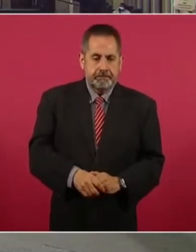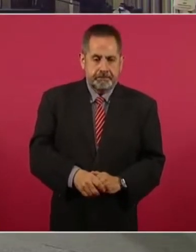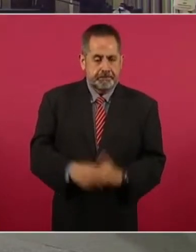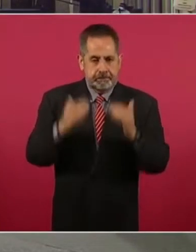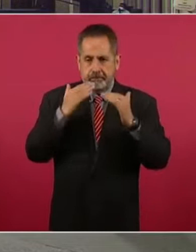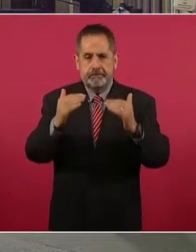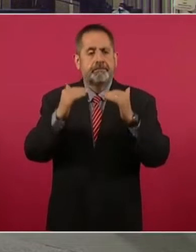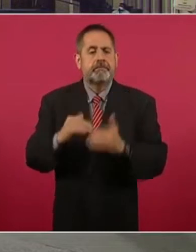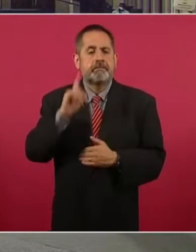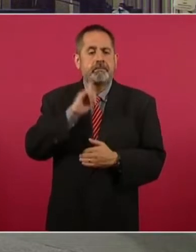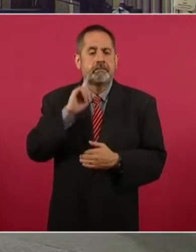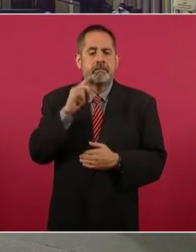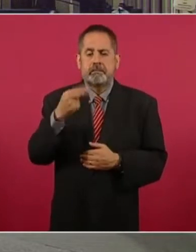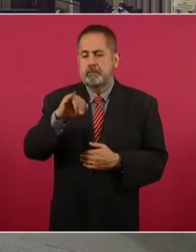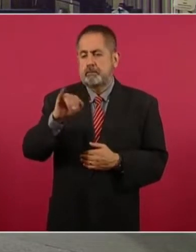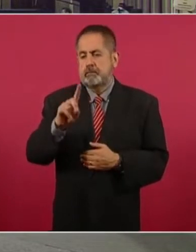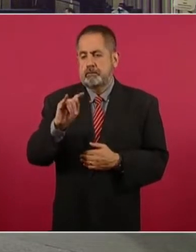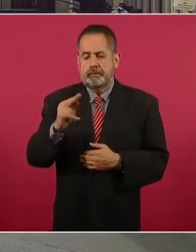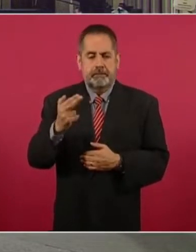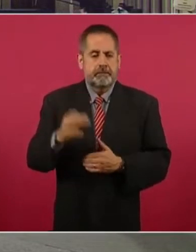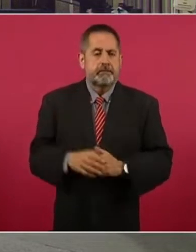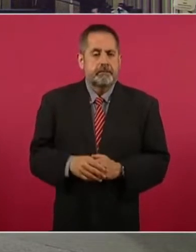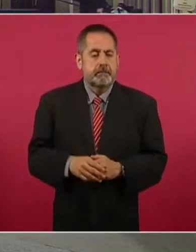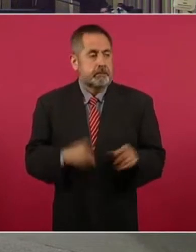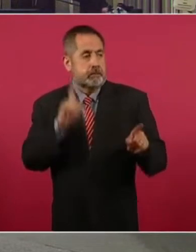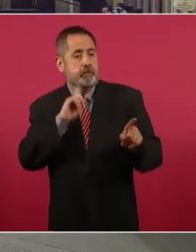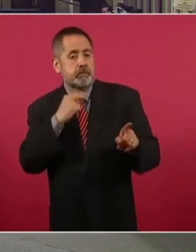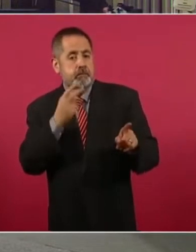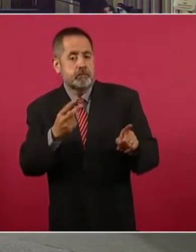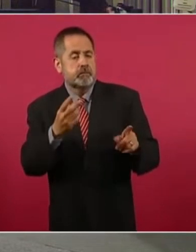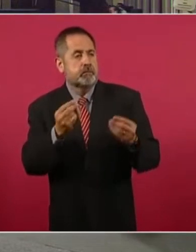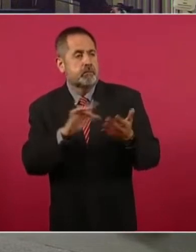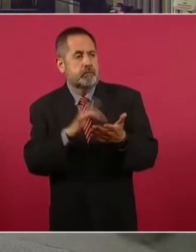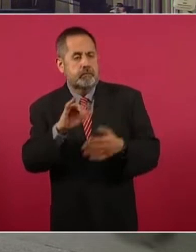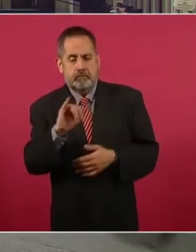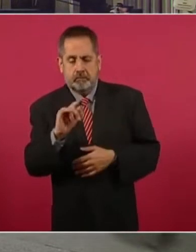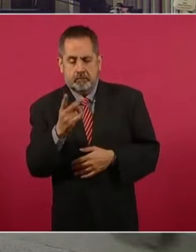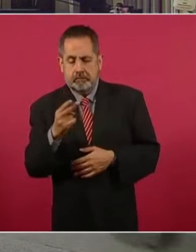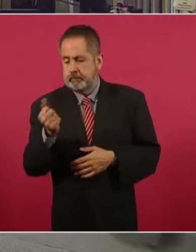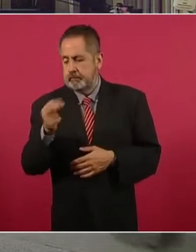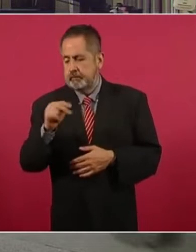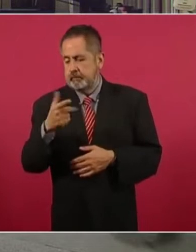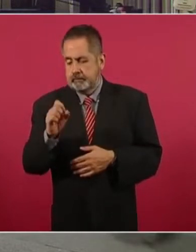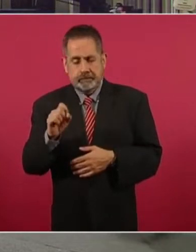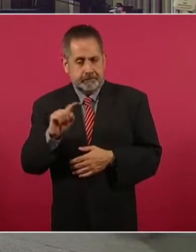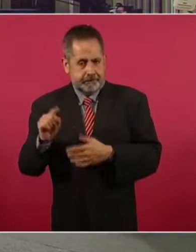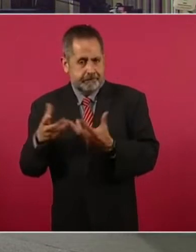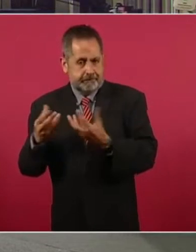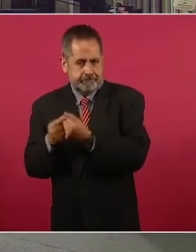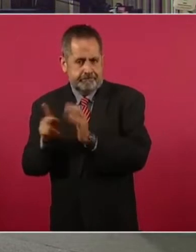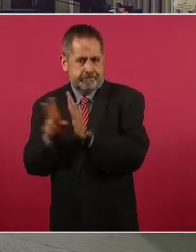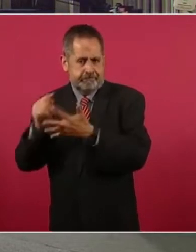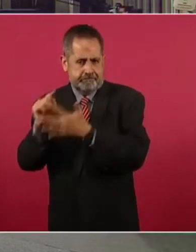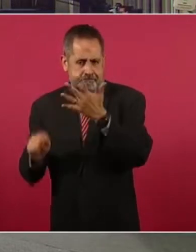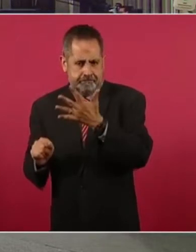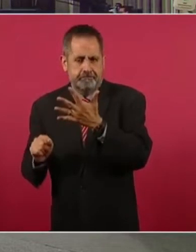Judith Sánchez. Gracias, presidente. Buenos días. Judith Sánchez Reyes, corresponsal de Imagen del Golfo, Diario del Istmo, Revista